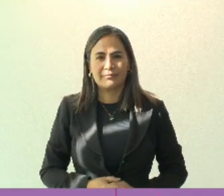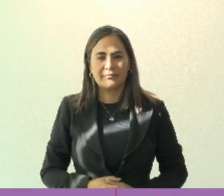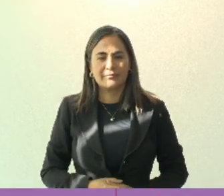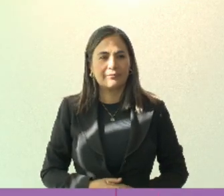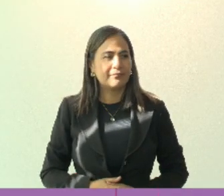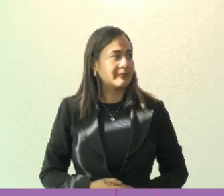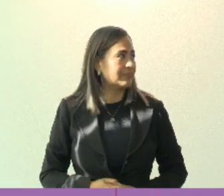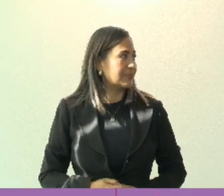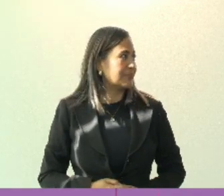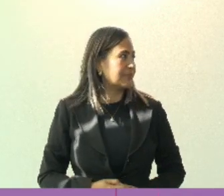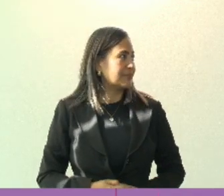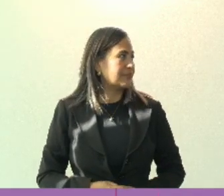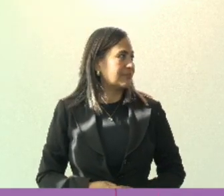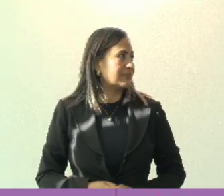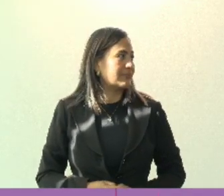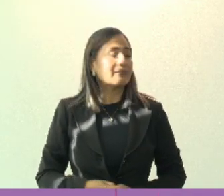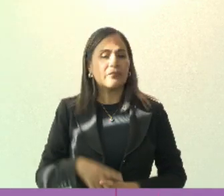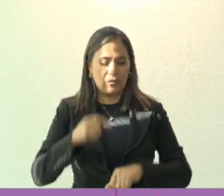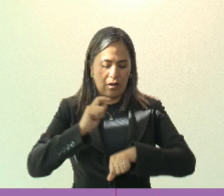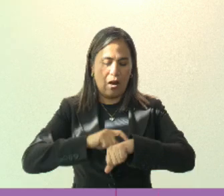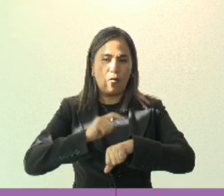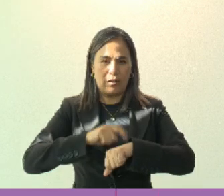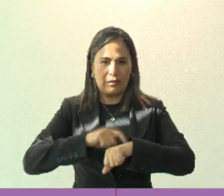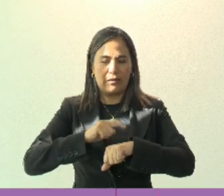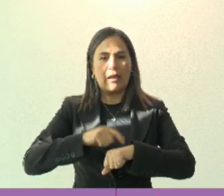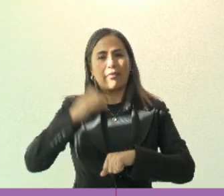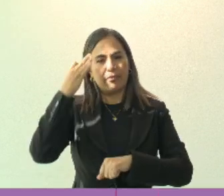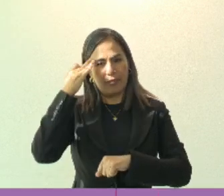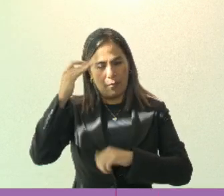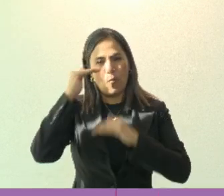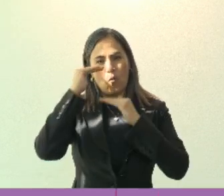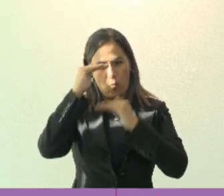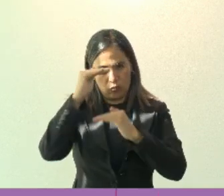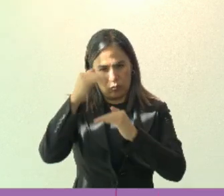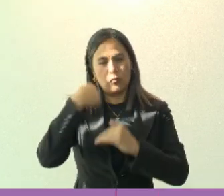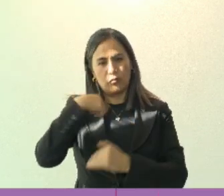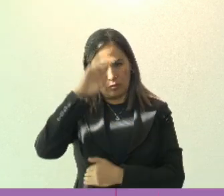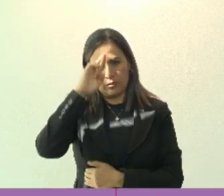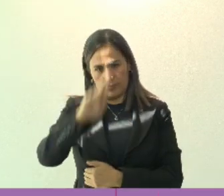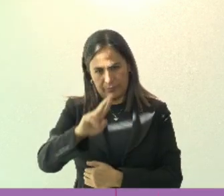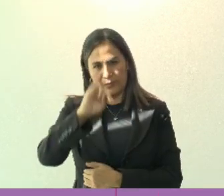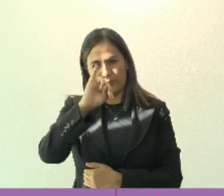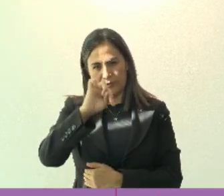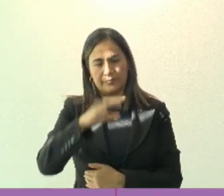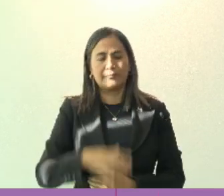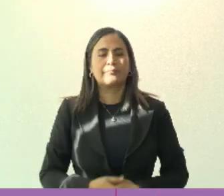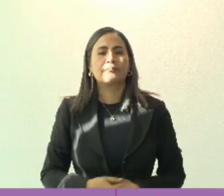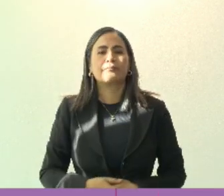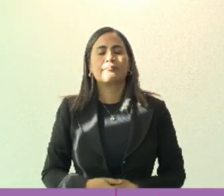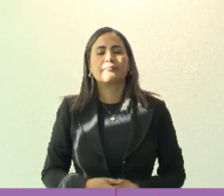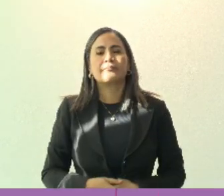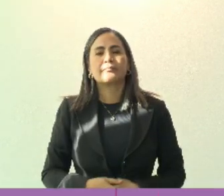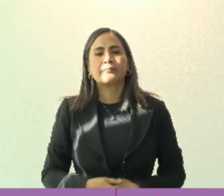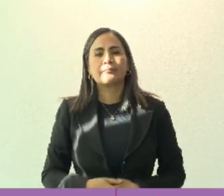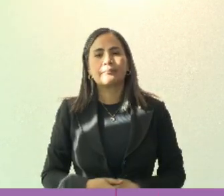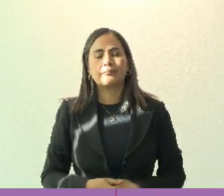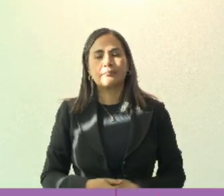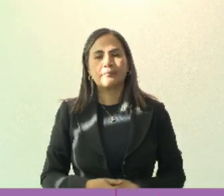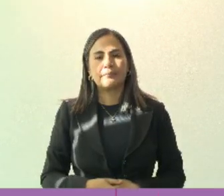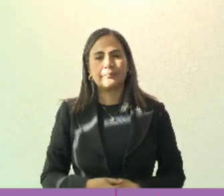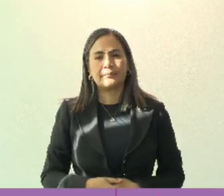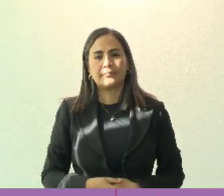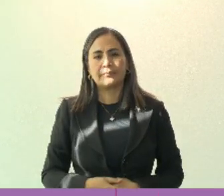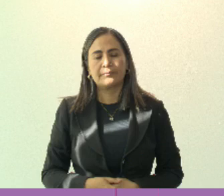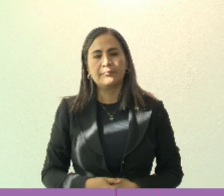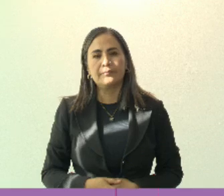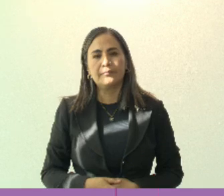justamente para ajustarme al tiempo que tenemos disponible. Pues miren, en primera instancia